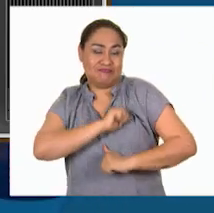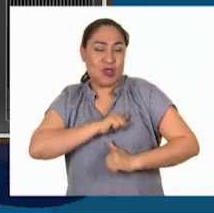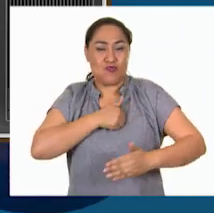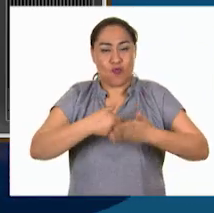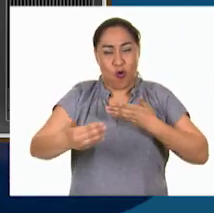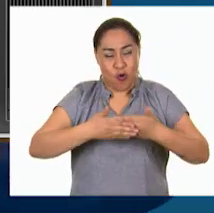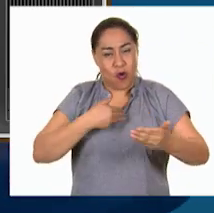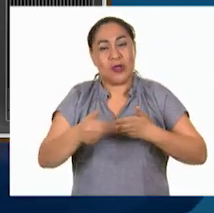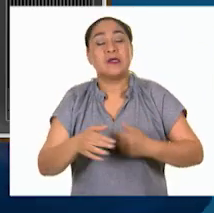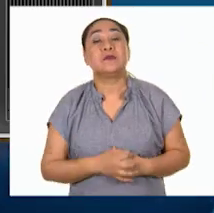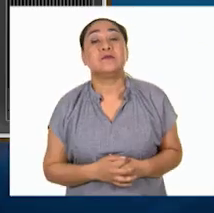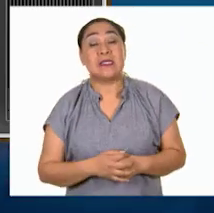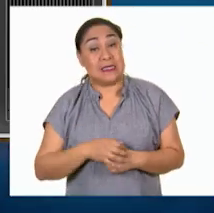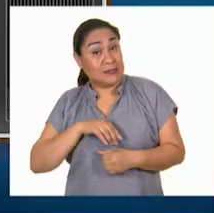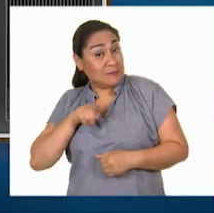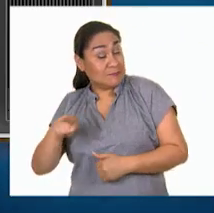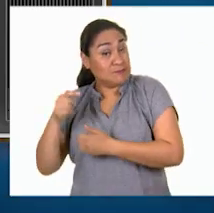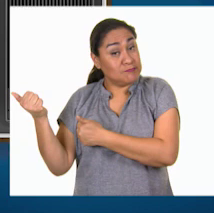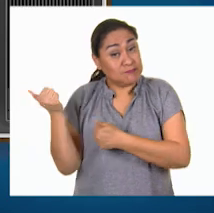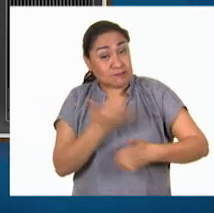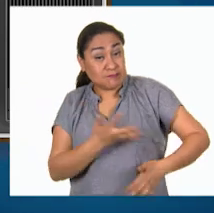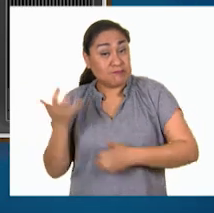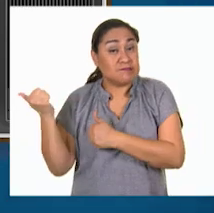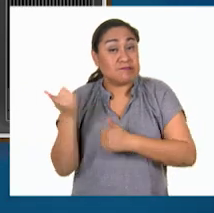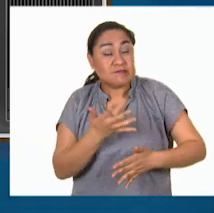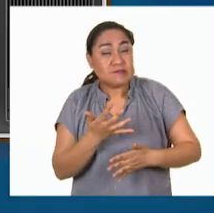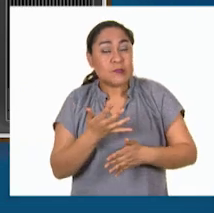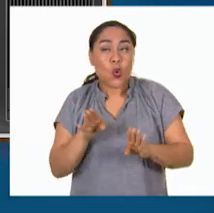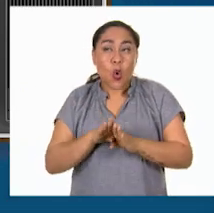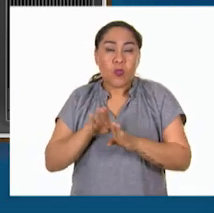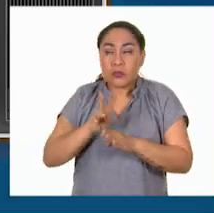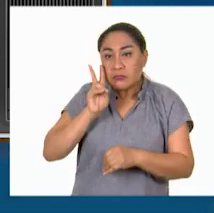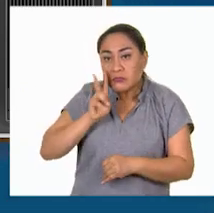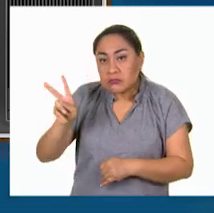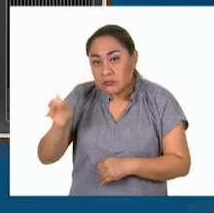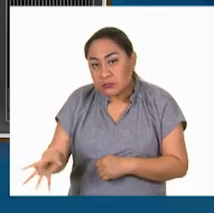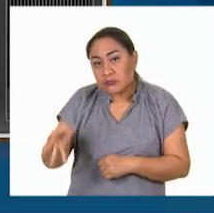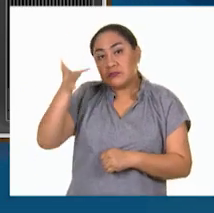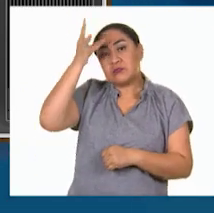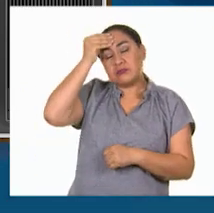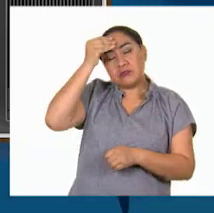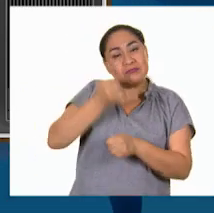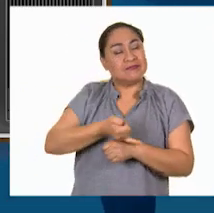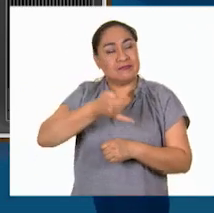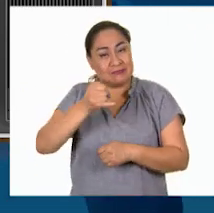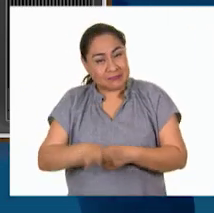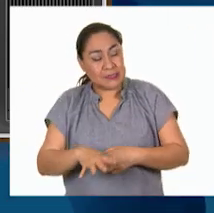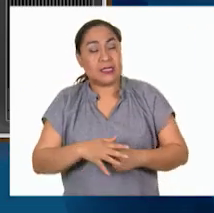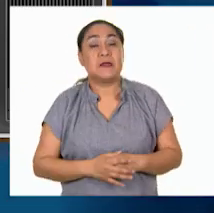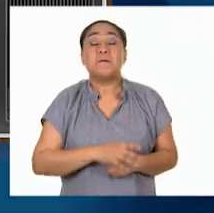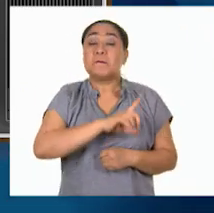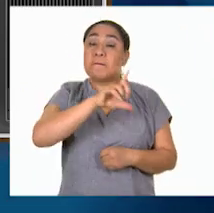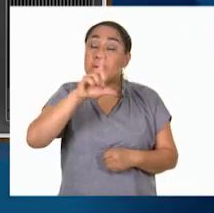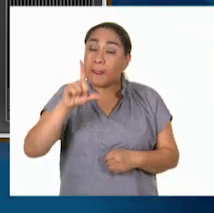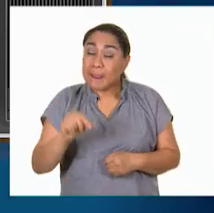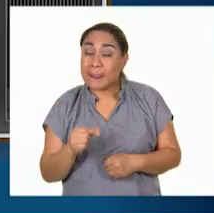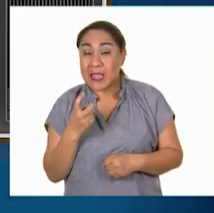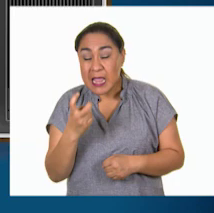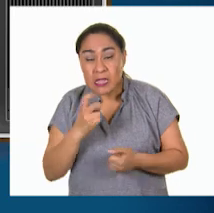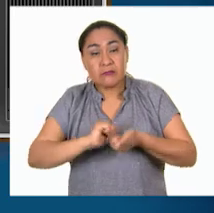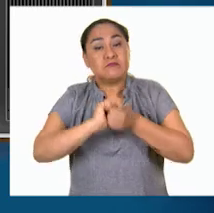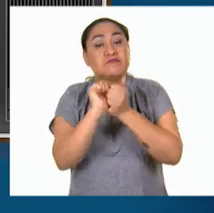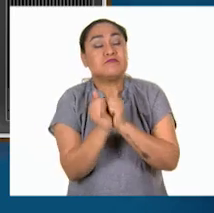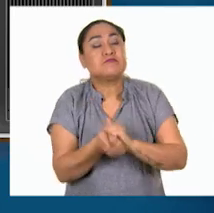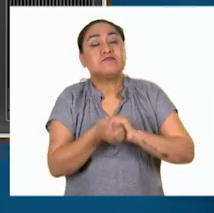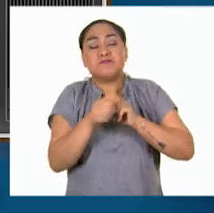que venía de Europa era tomado como el modelo a seguir, y esto se llevó a todos los ámbitos